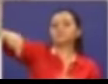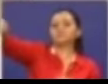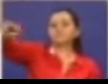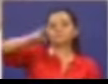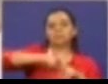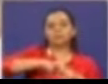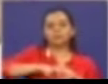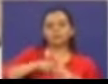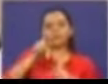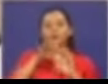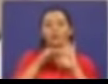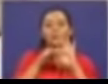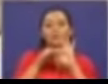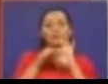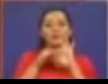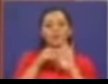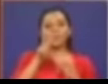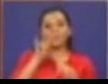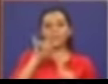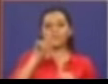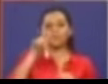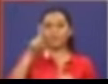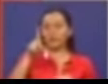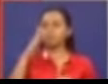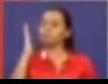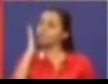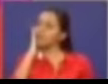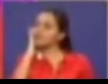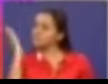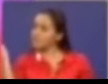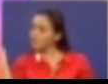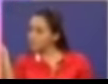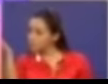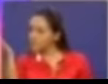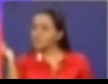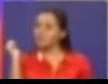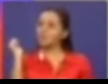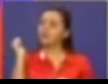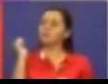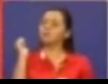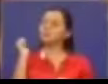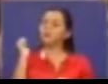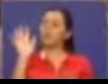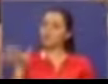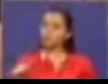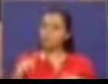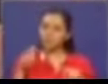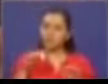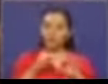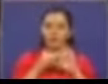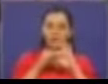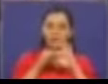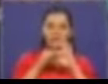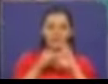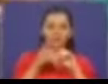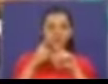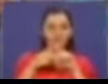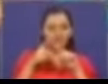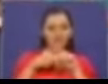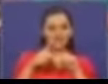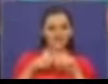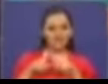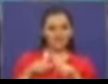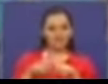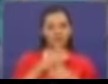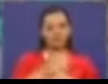los compañeros que están en el sector VIP, madres de familia, trabajadores, agricultores, compañeros de diferentes sectores. Un